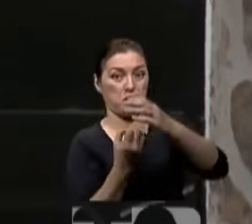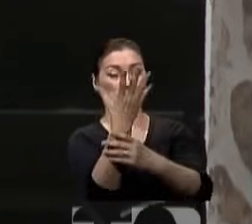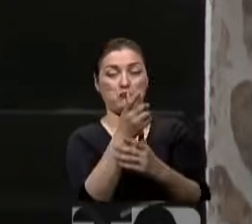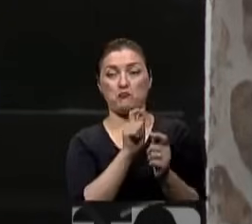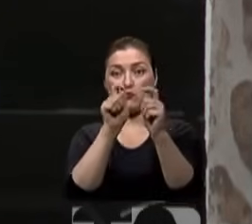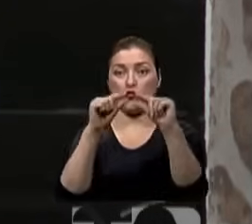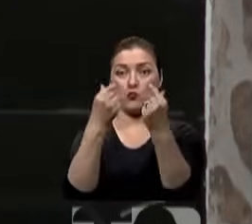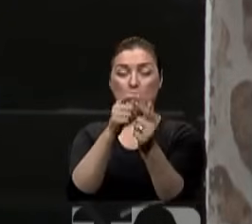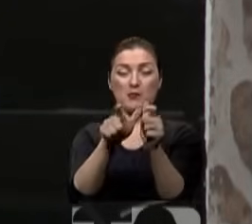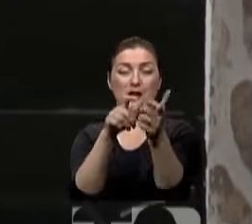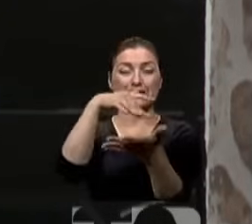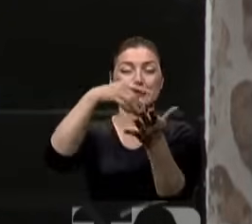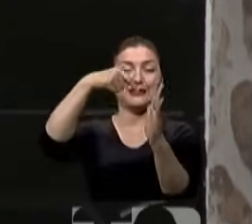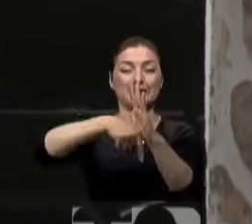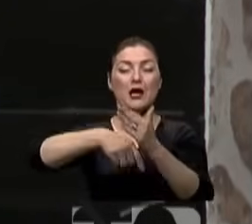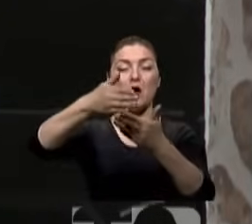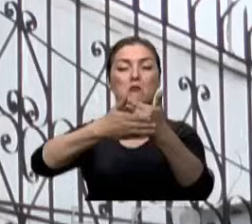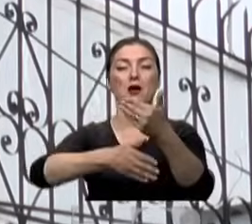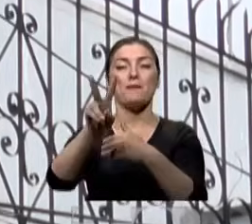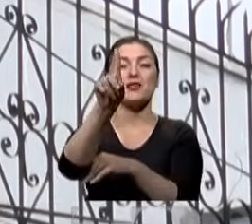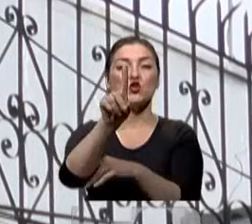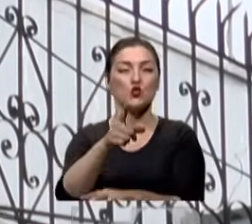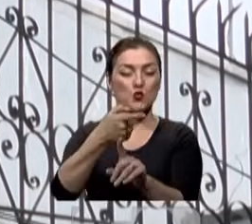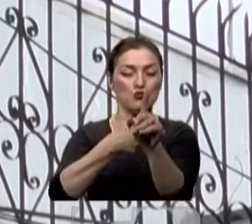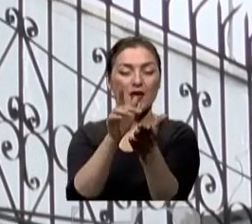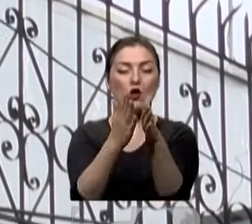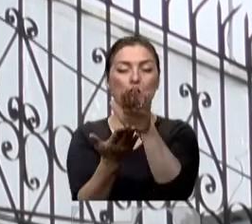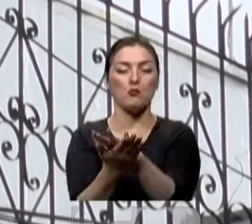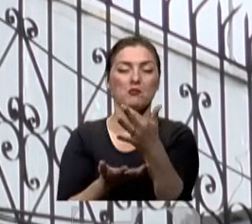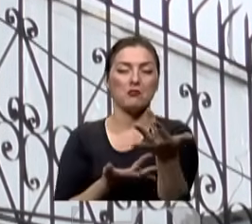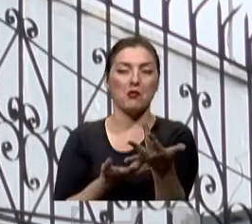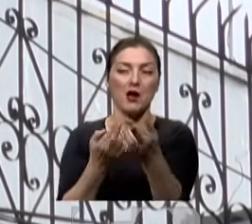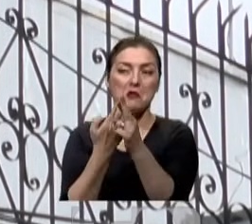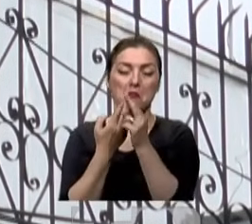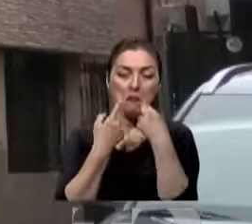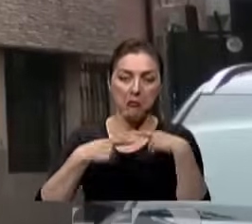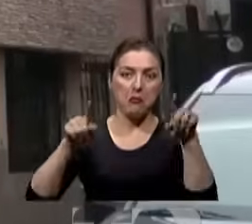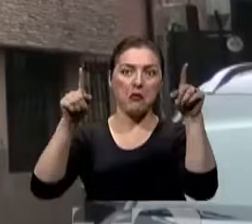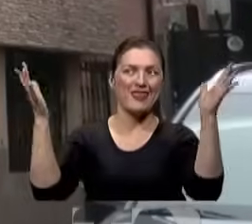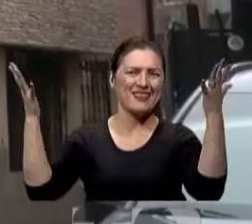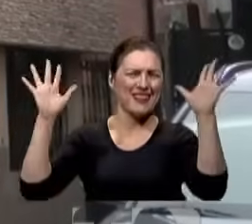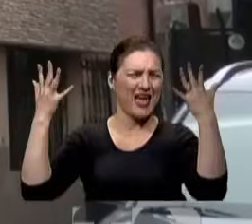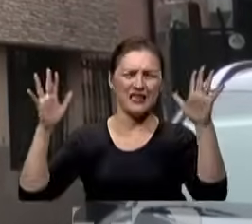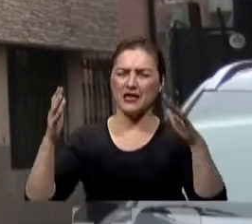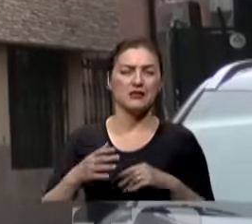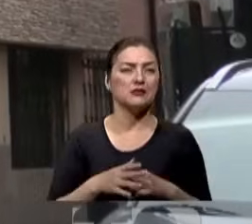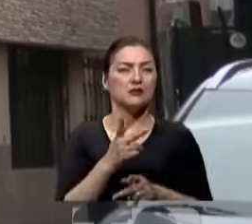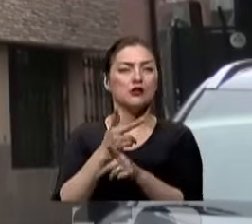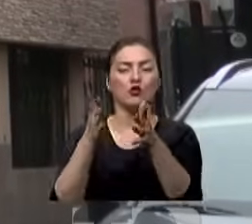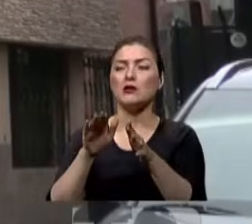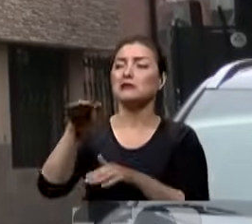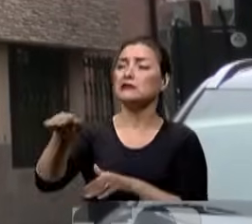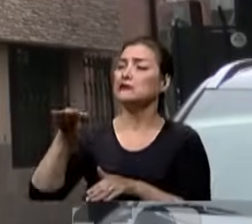estudio tenía que presentarse hasta el 21 de este mes, pero aún no se socializan los resultados, ni siquiera con los